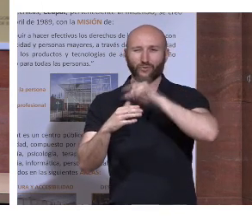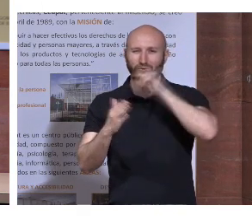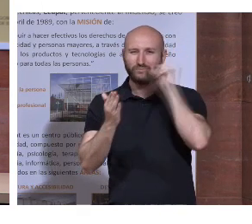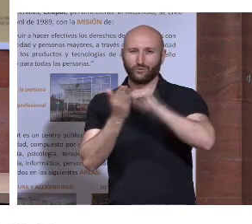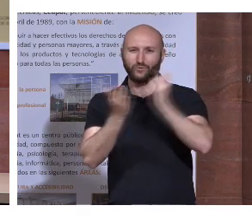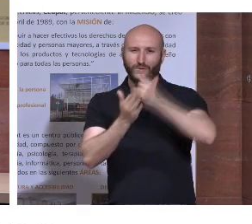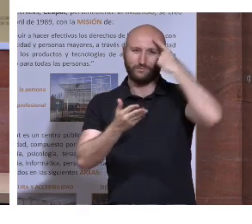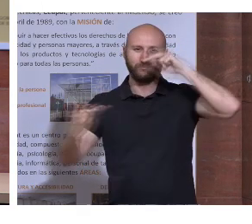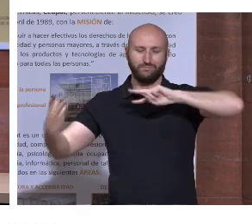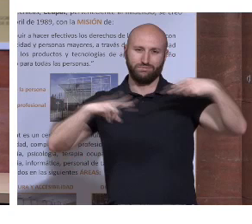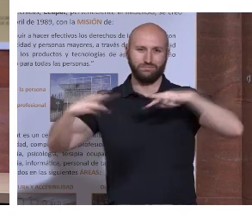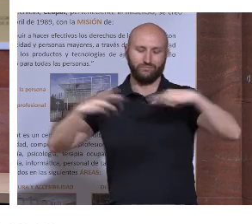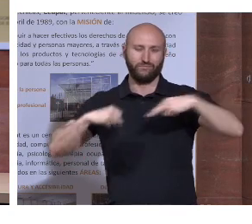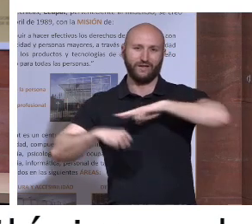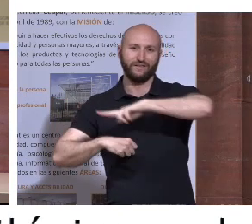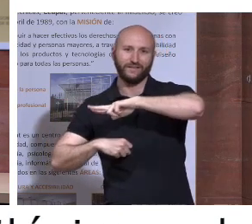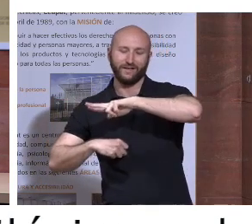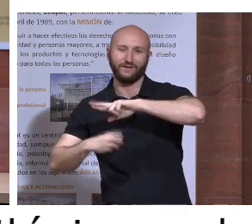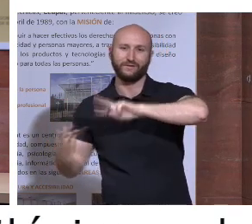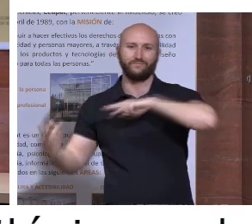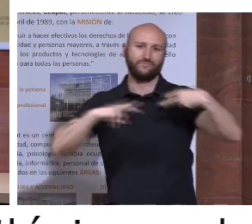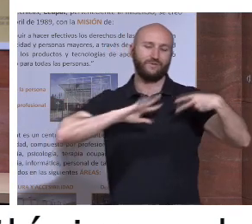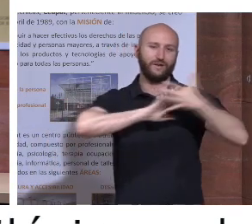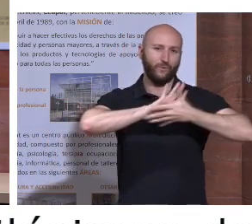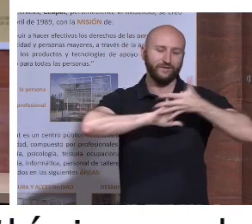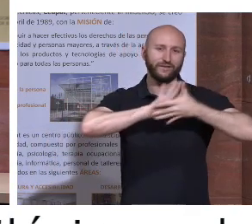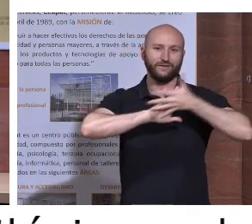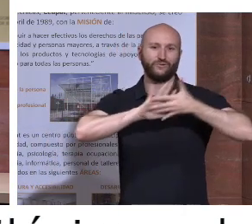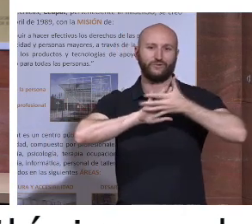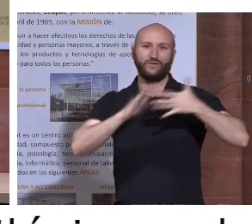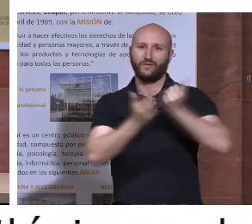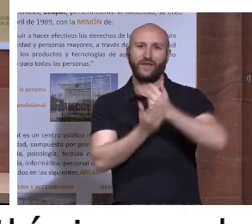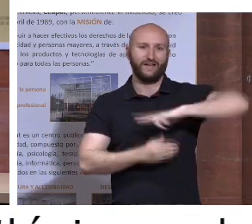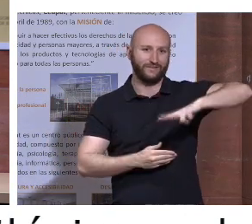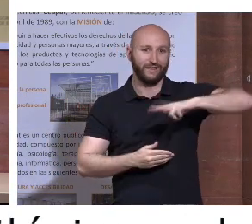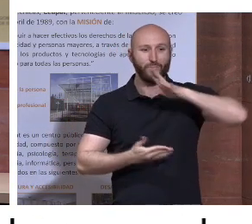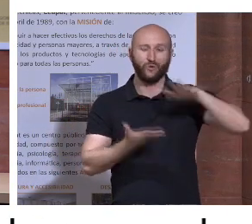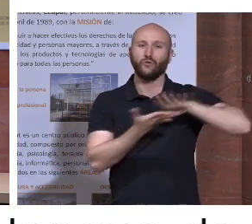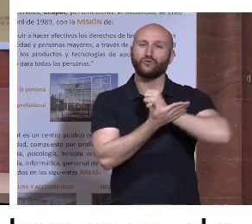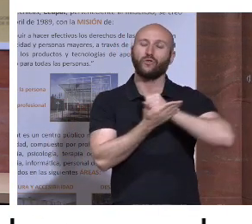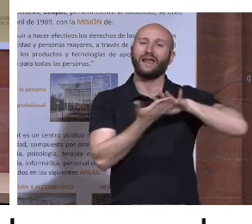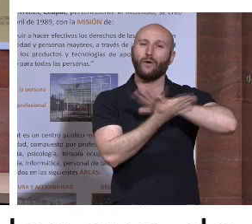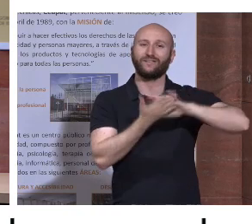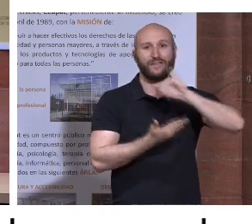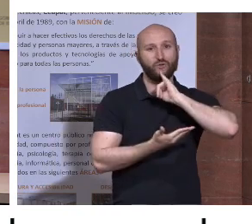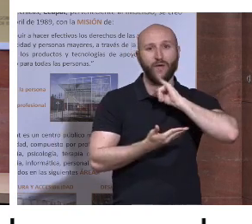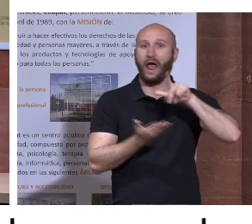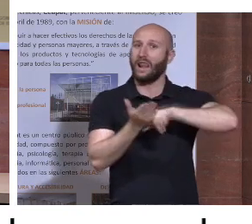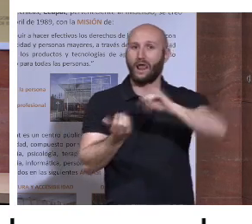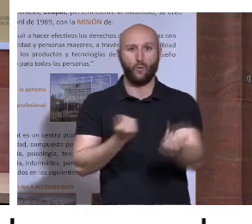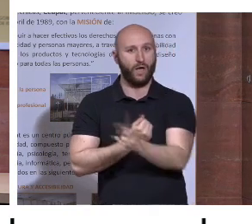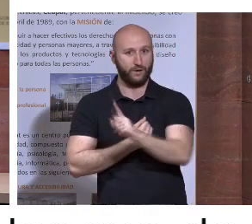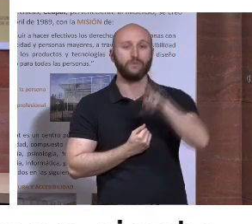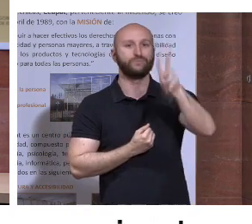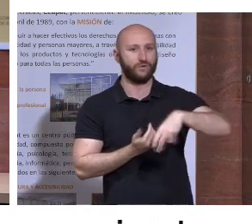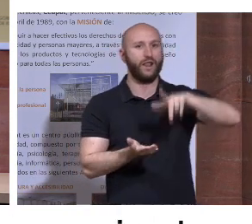traducir el castellano en lengua de signos como un idioma, porque por cierto la lengua de signos es un idioma, no es un lenguaje, es una lengua, por